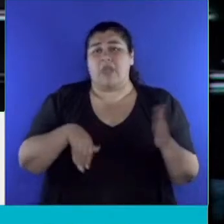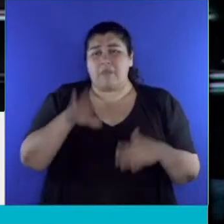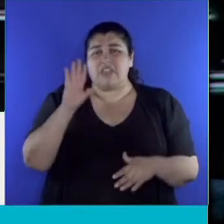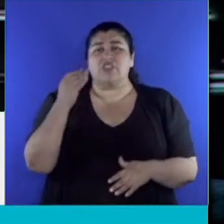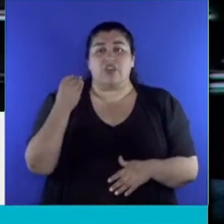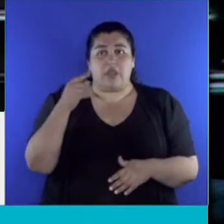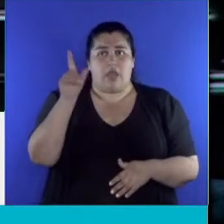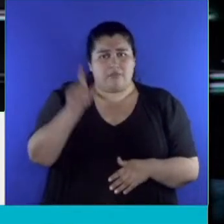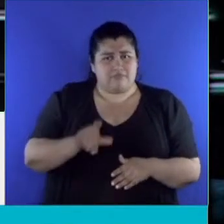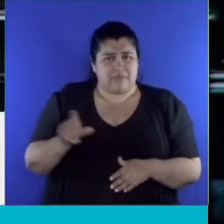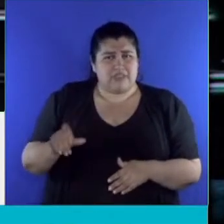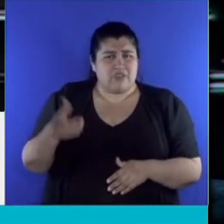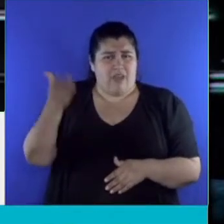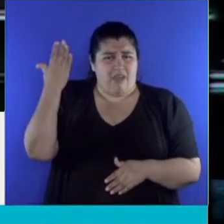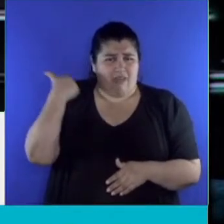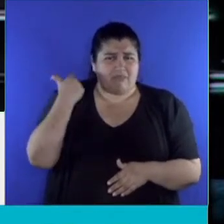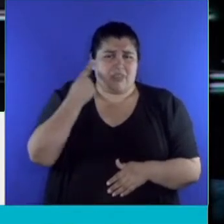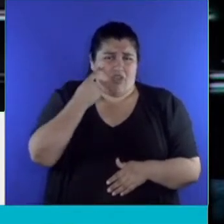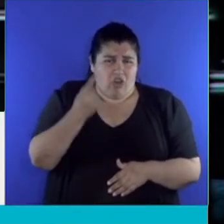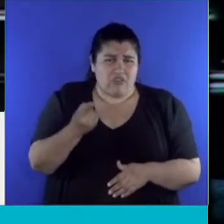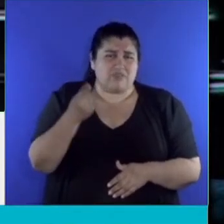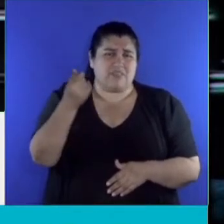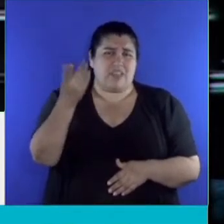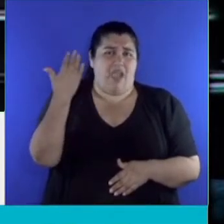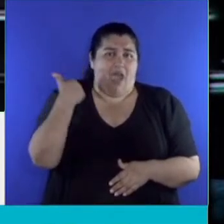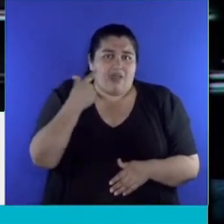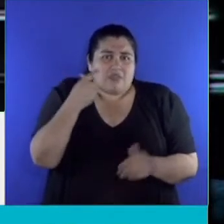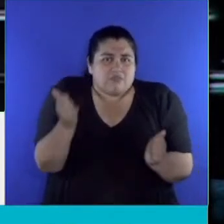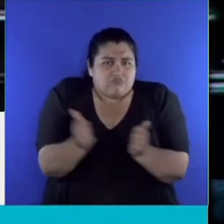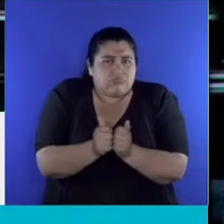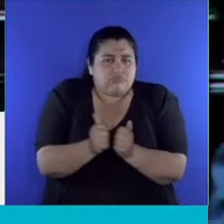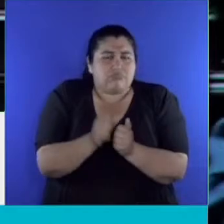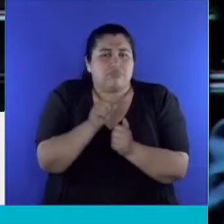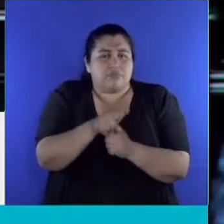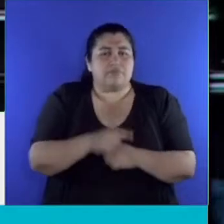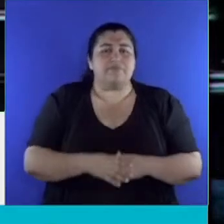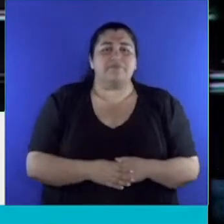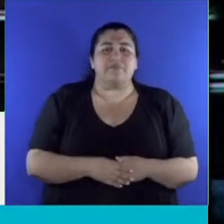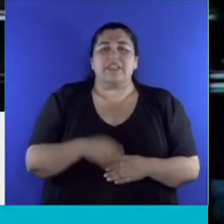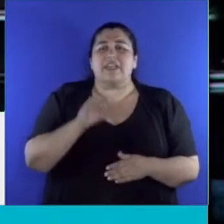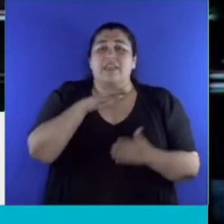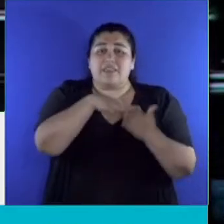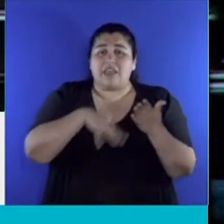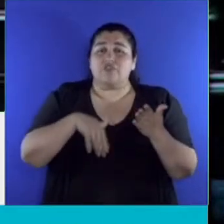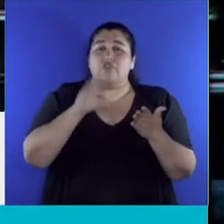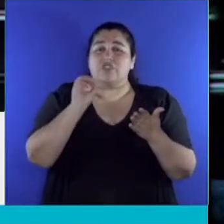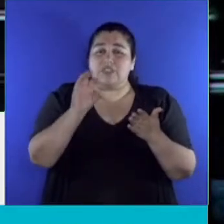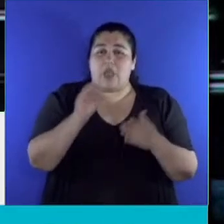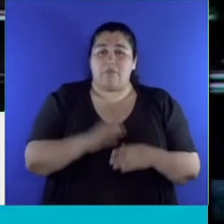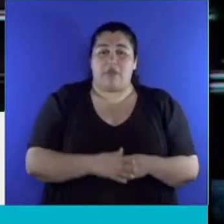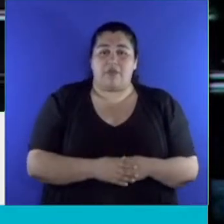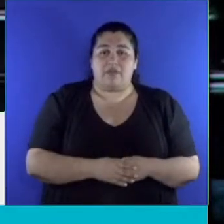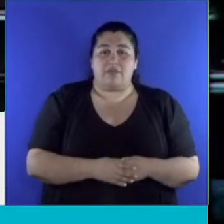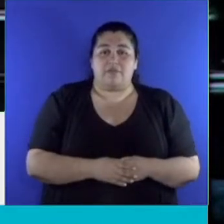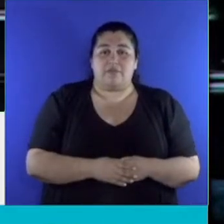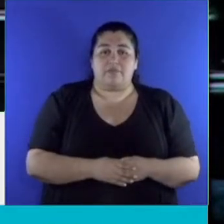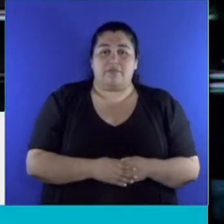muchos de quienes en ese momento transitaban con él esos días, se llamaba